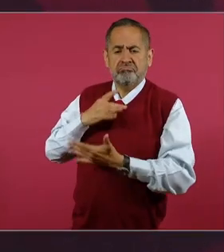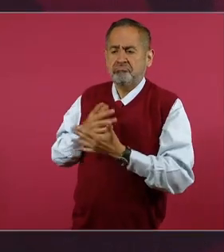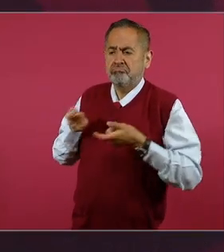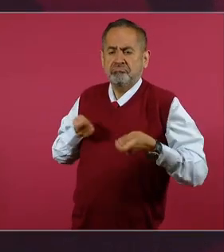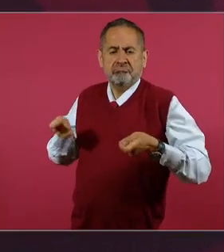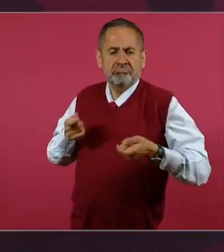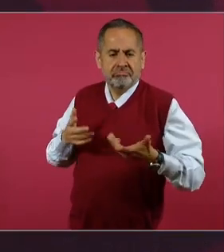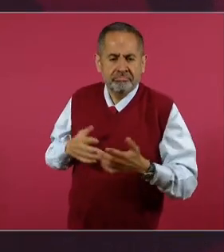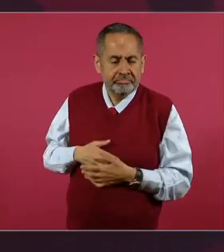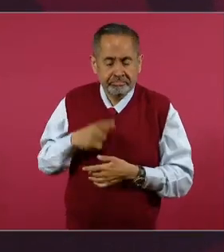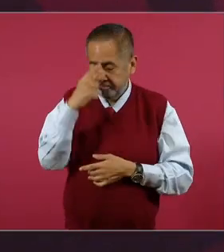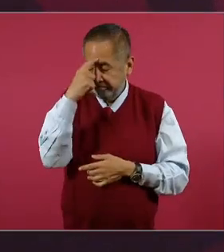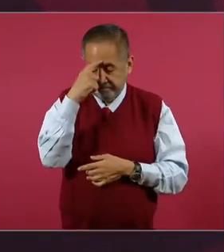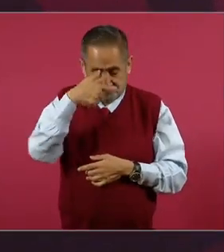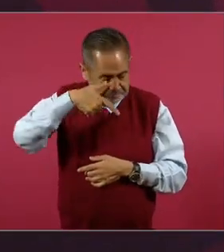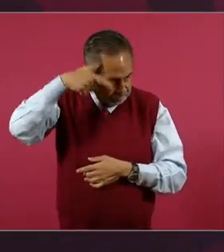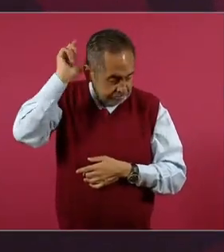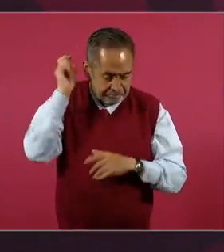Se descomponen